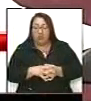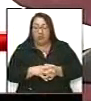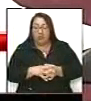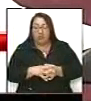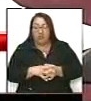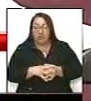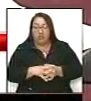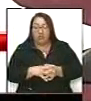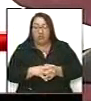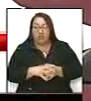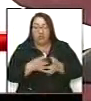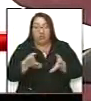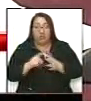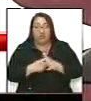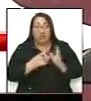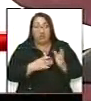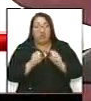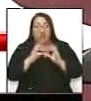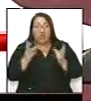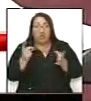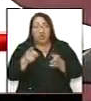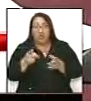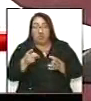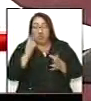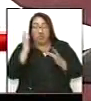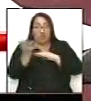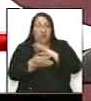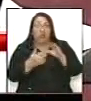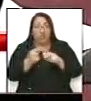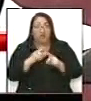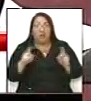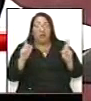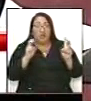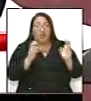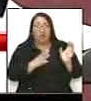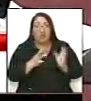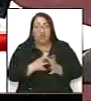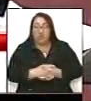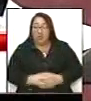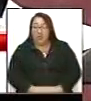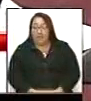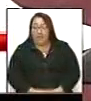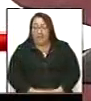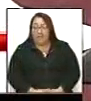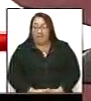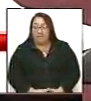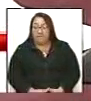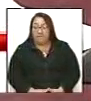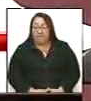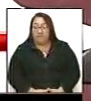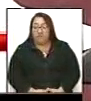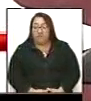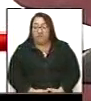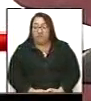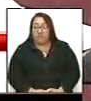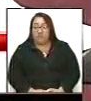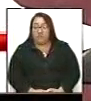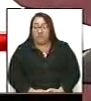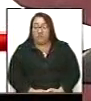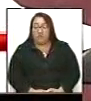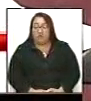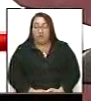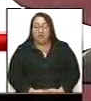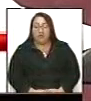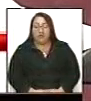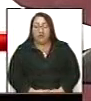Señora, estamos en recién orden del día. Lo que pasa es que ustedes confunden las diferentes etapas de la discusión. Ahorita recién estamos en orden del día.